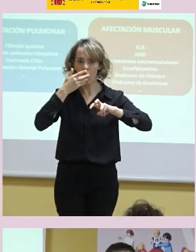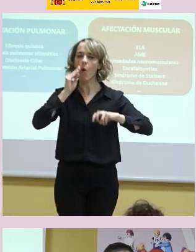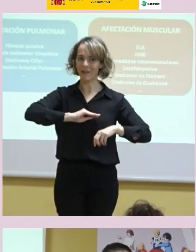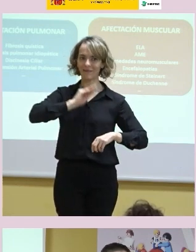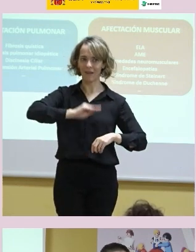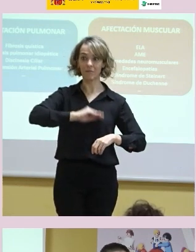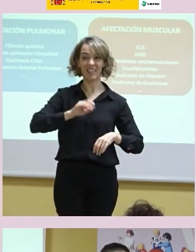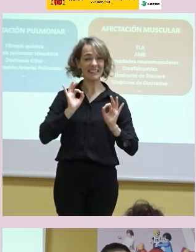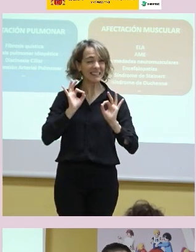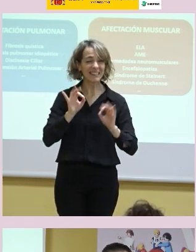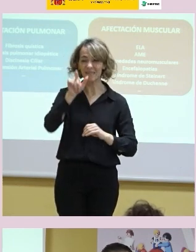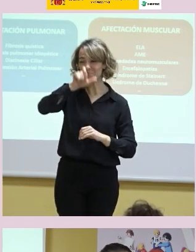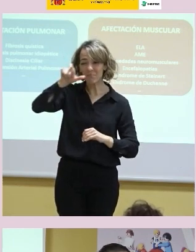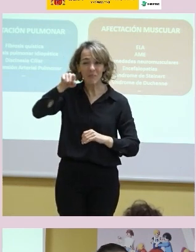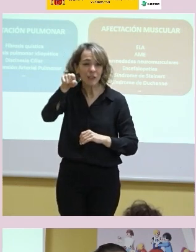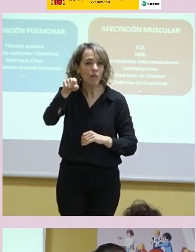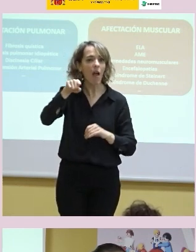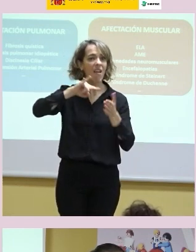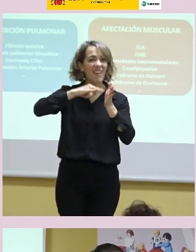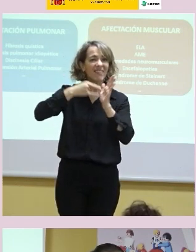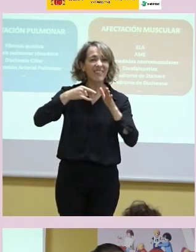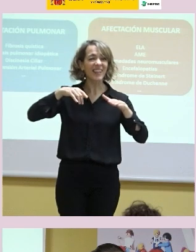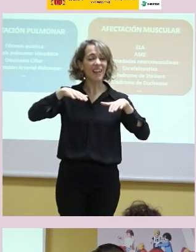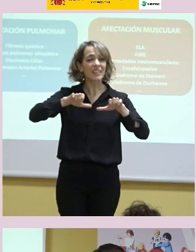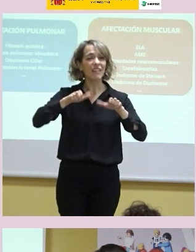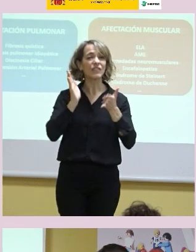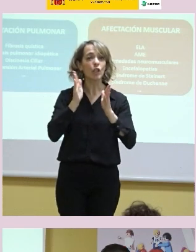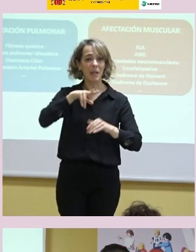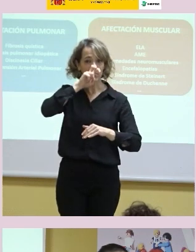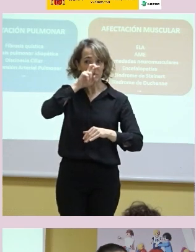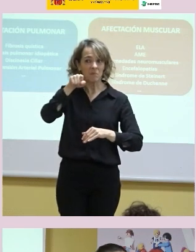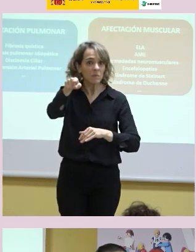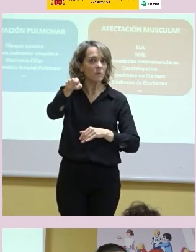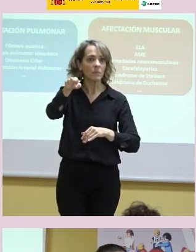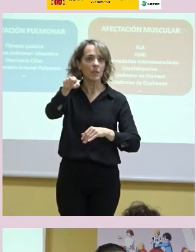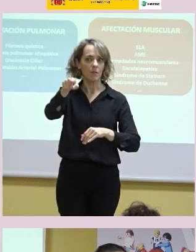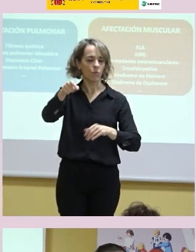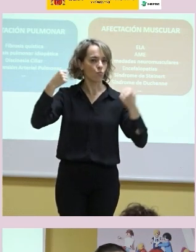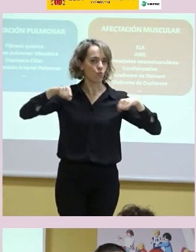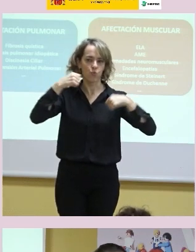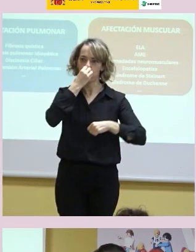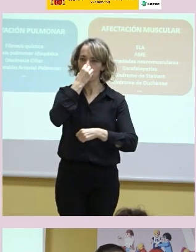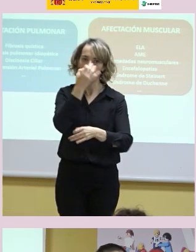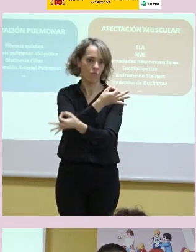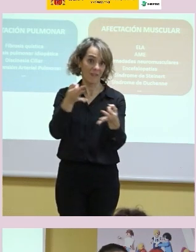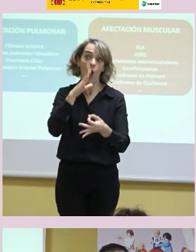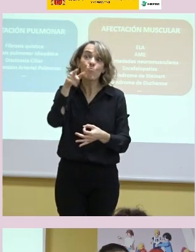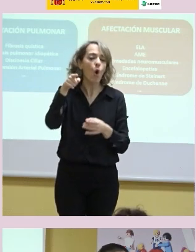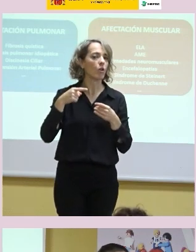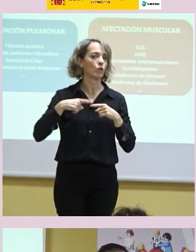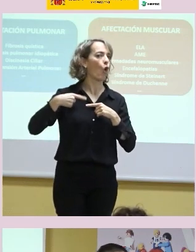Normalmente además son pacientes que hacen las técnicas de fisioterapia respiratoria de forma prácticamente excelente porque las necesitan a